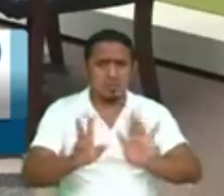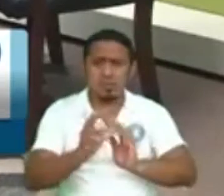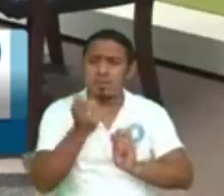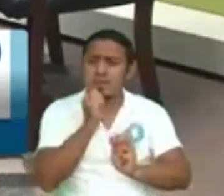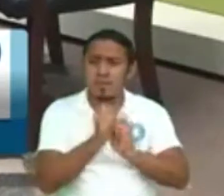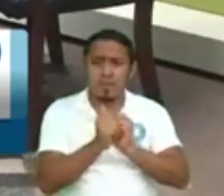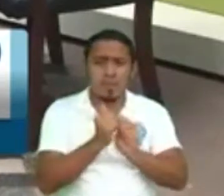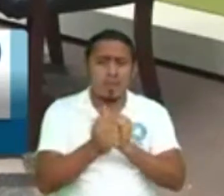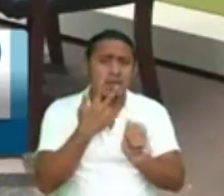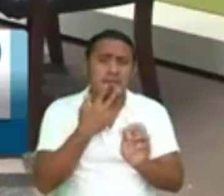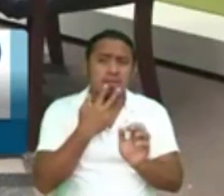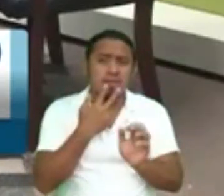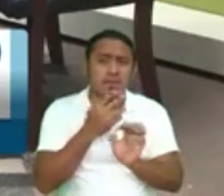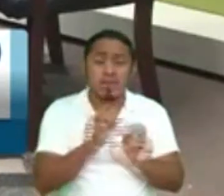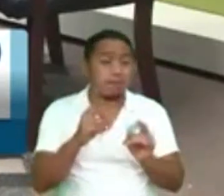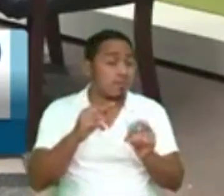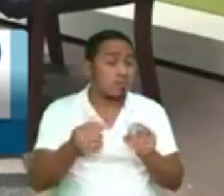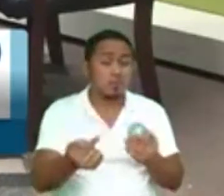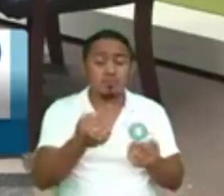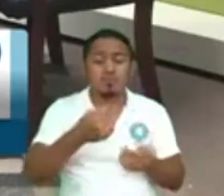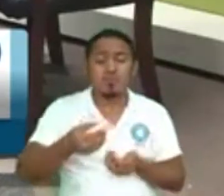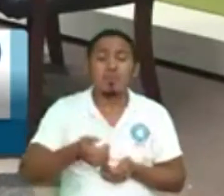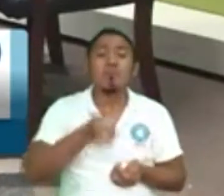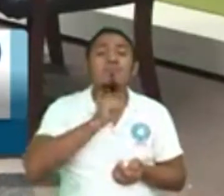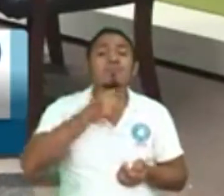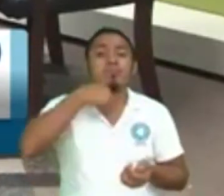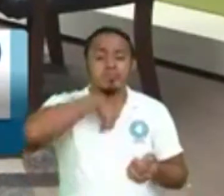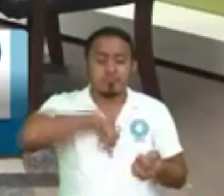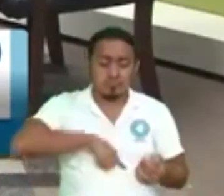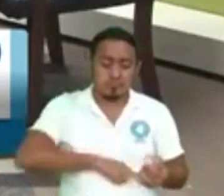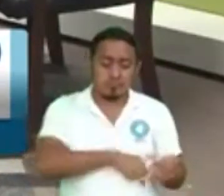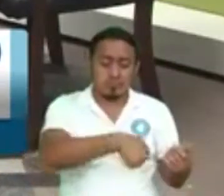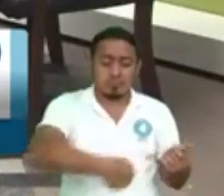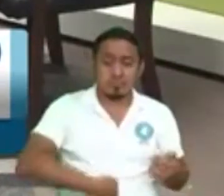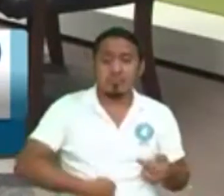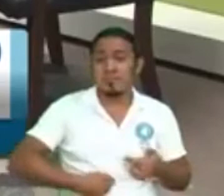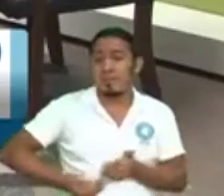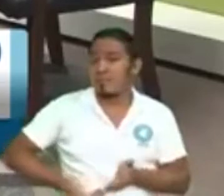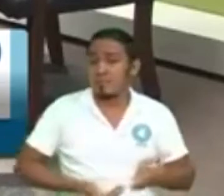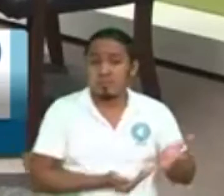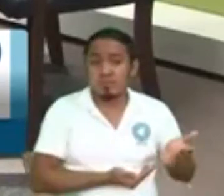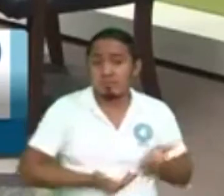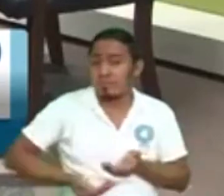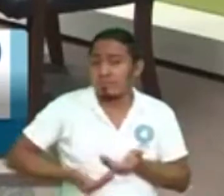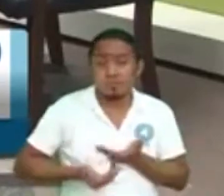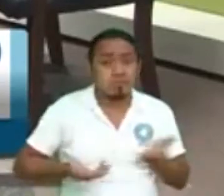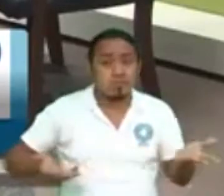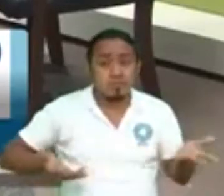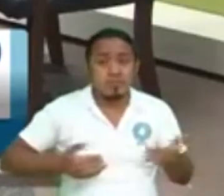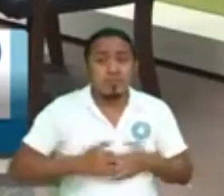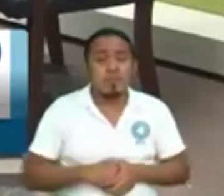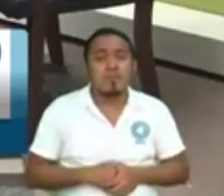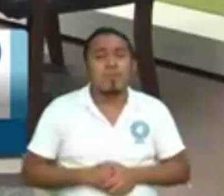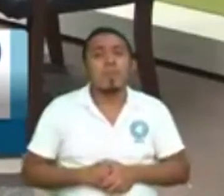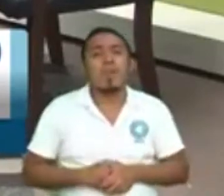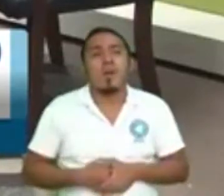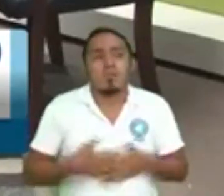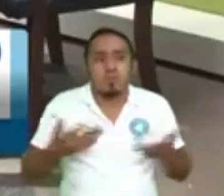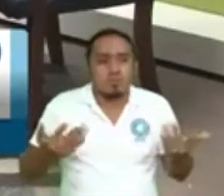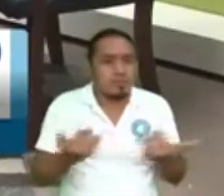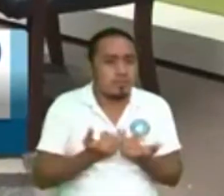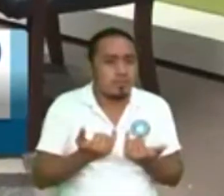No, porque es lo mismo que él está ingiriendo. La misma cantidad que llega la mujer, la misma cantidad llega el bebé. Y obviamente tanto